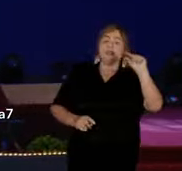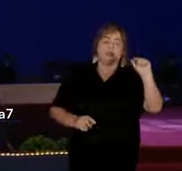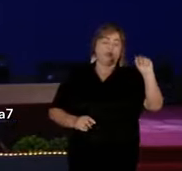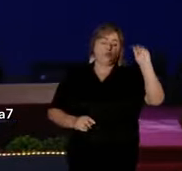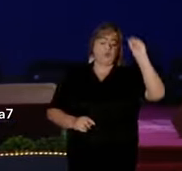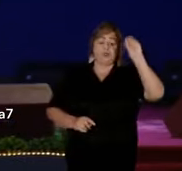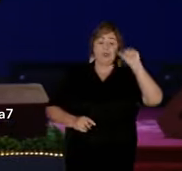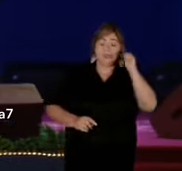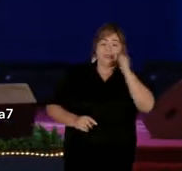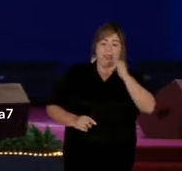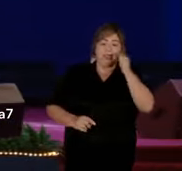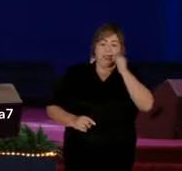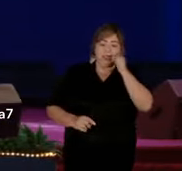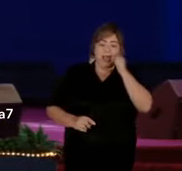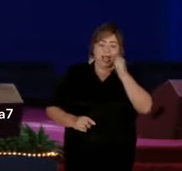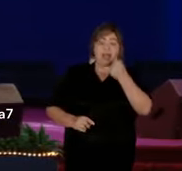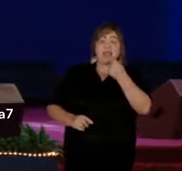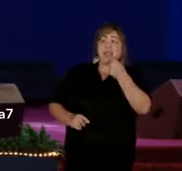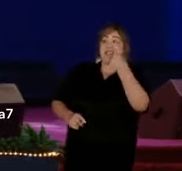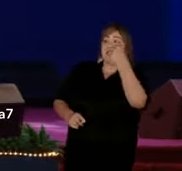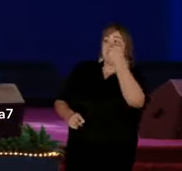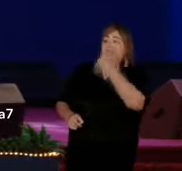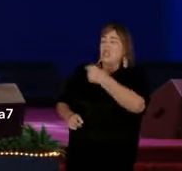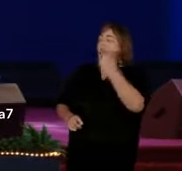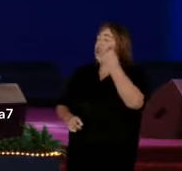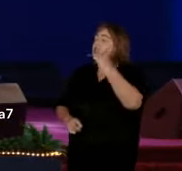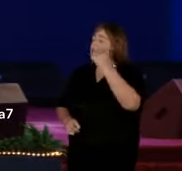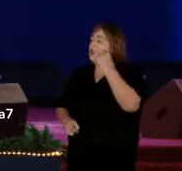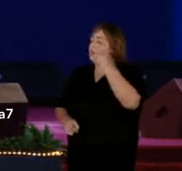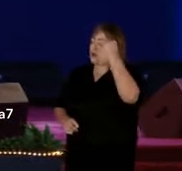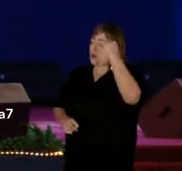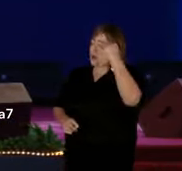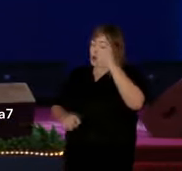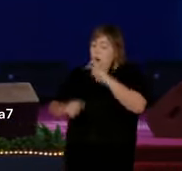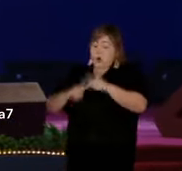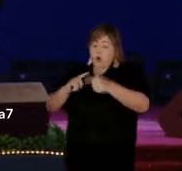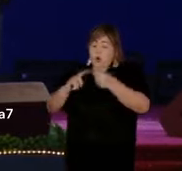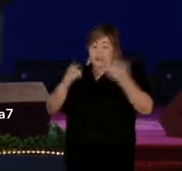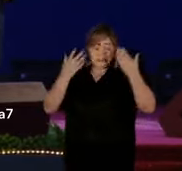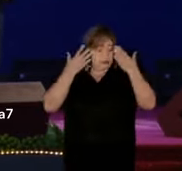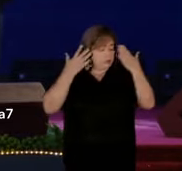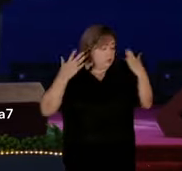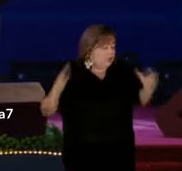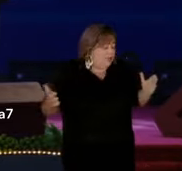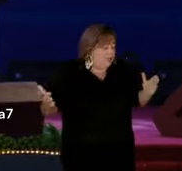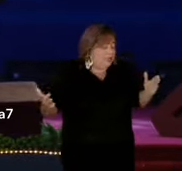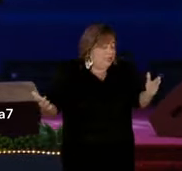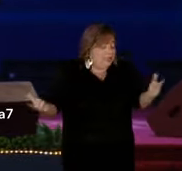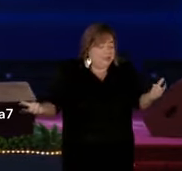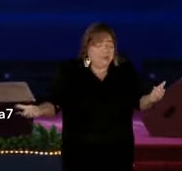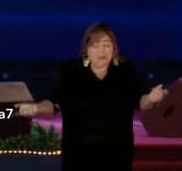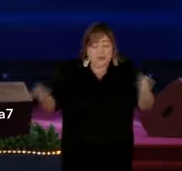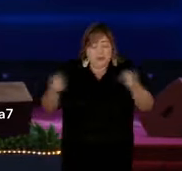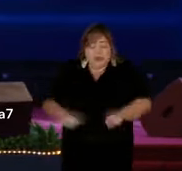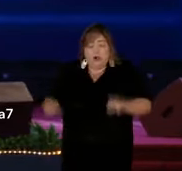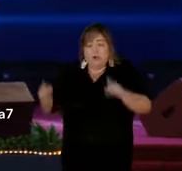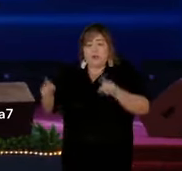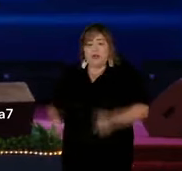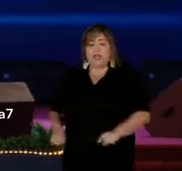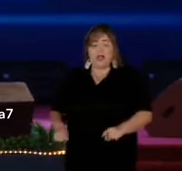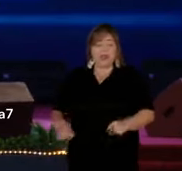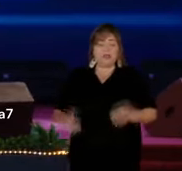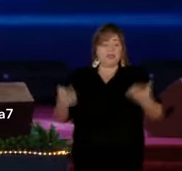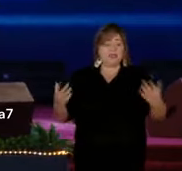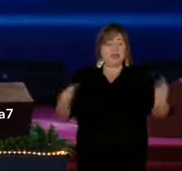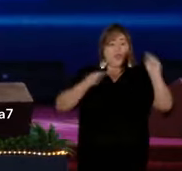nietos, mi papá, cuando había incertidumbre, cuando no se sabía lo que iba a pasar, no